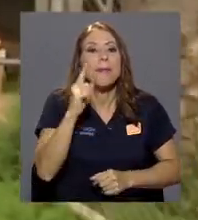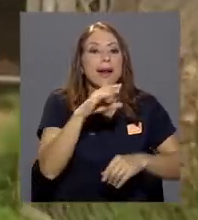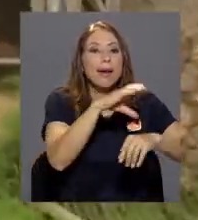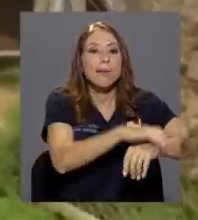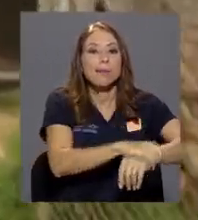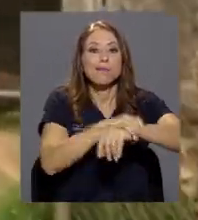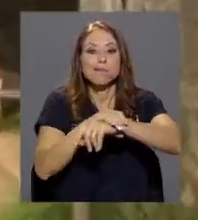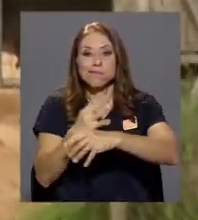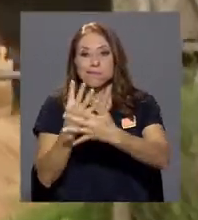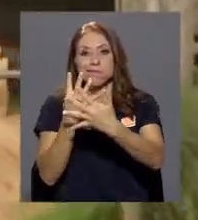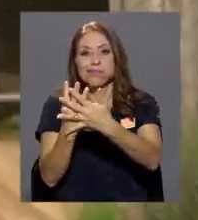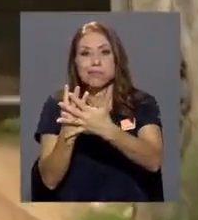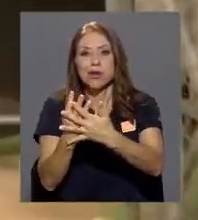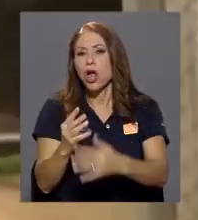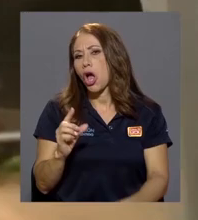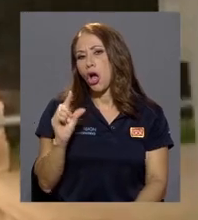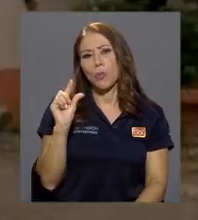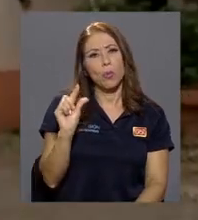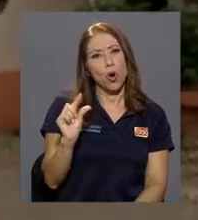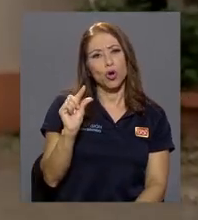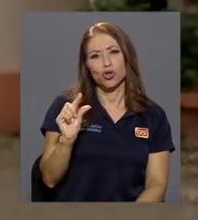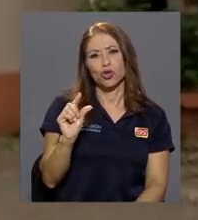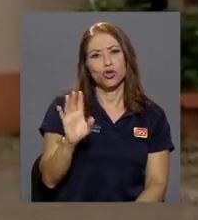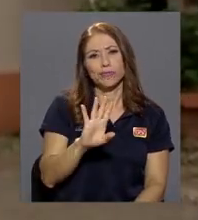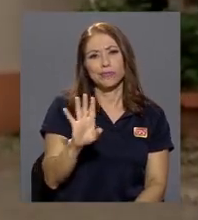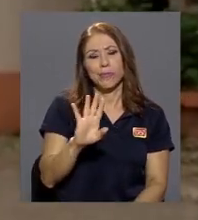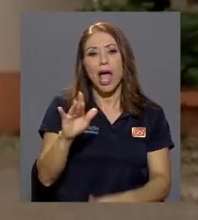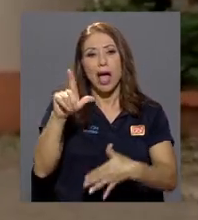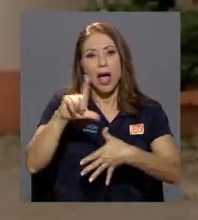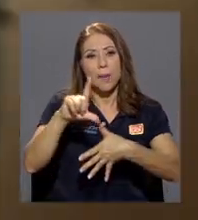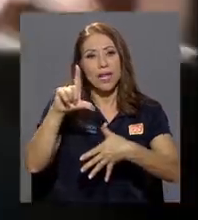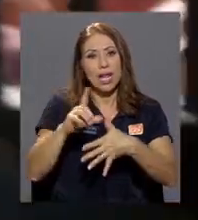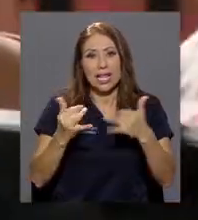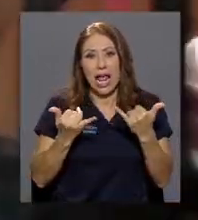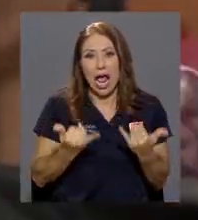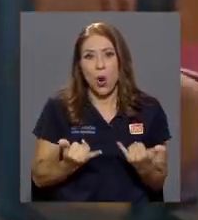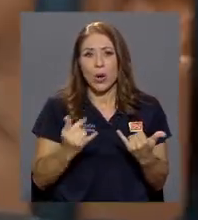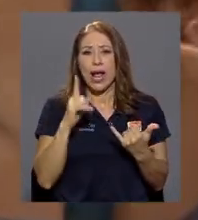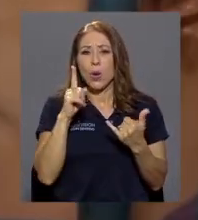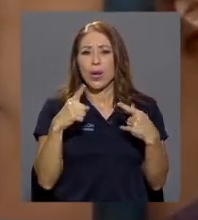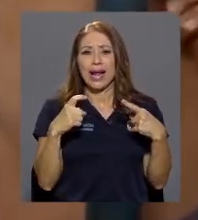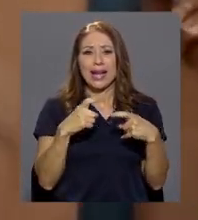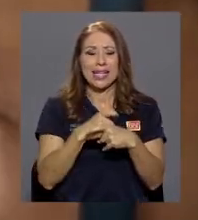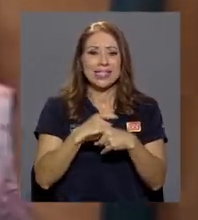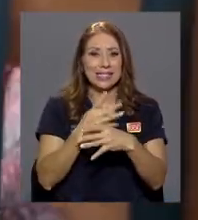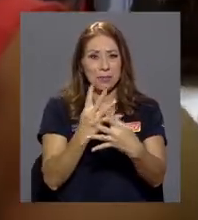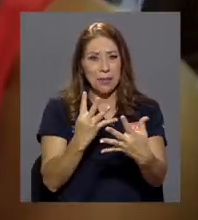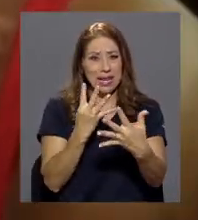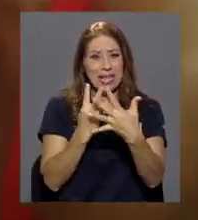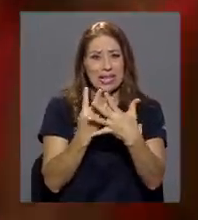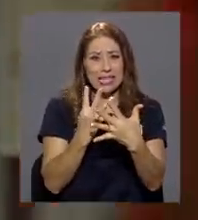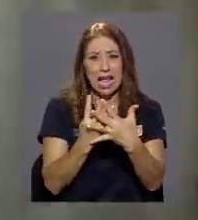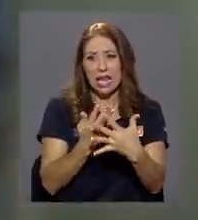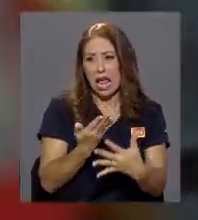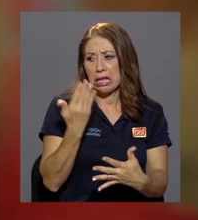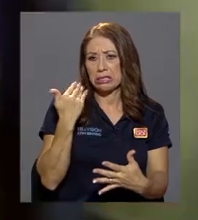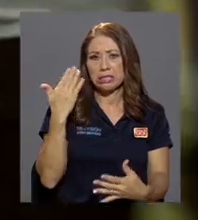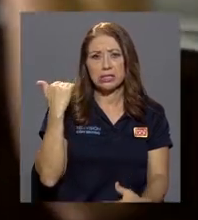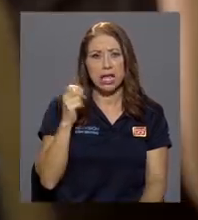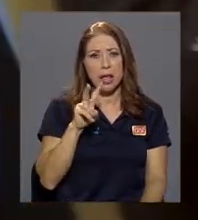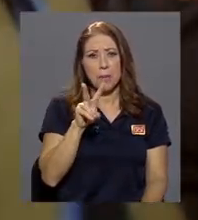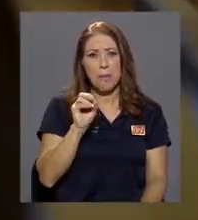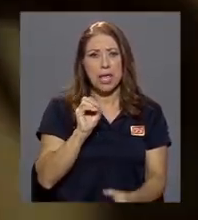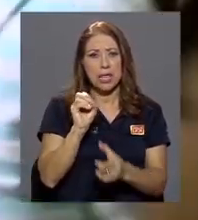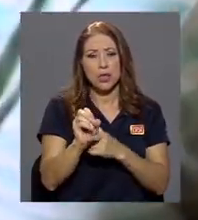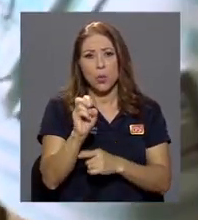a las personas en prisión muy pocos américa latina está padeciendo una crisis penitencia viene ya de hace bien